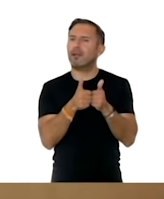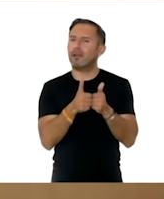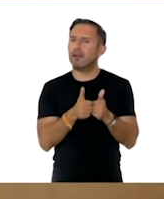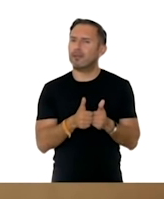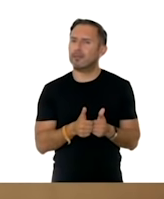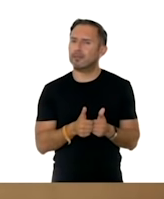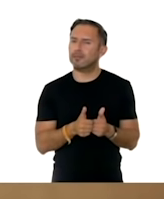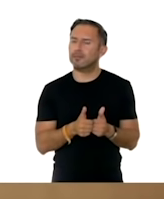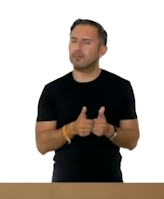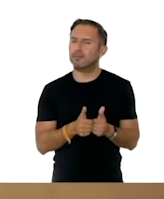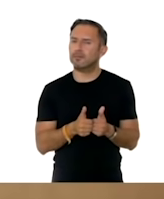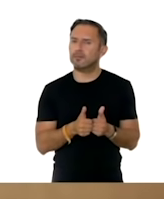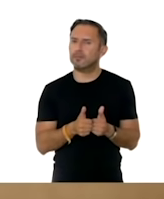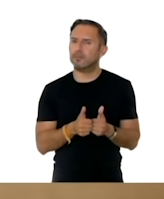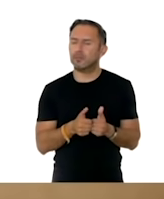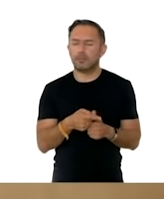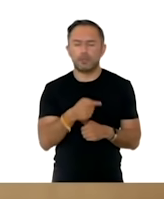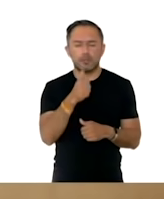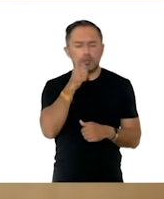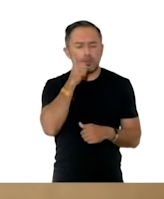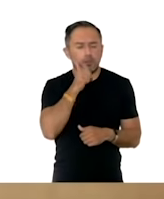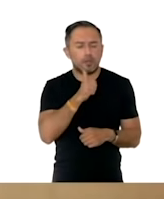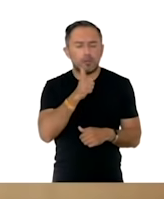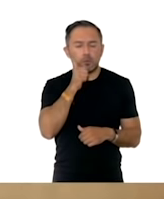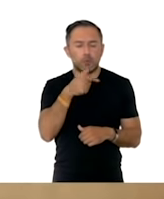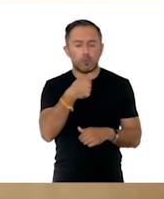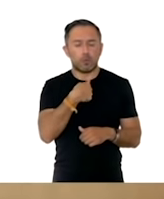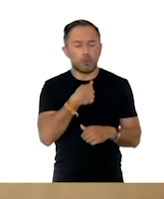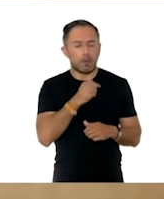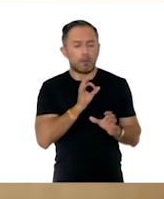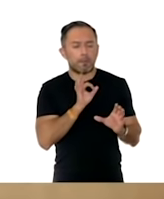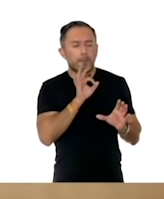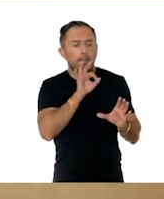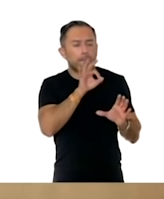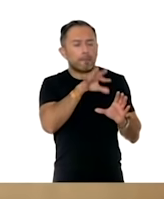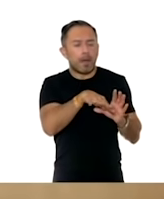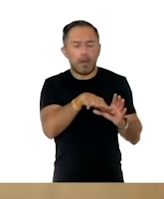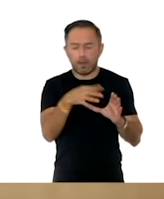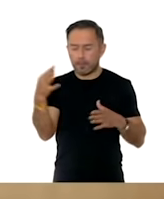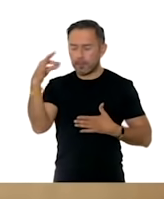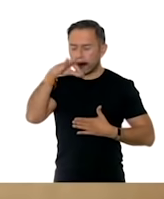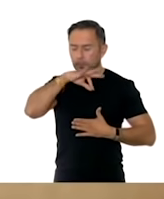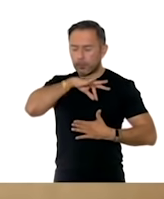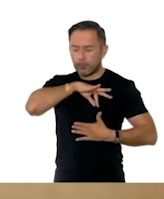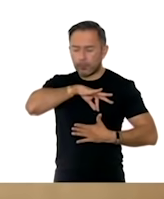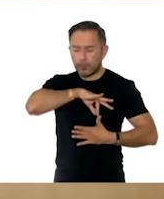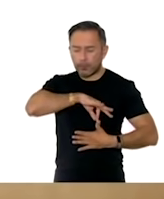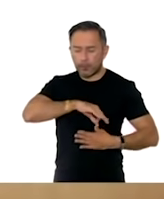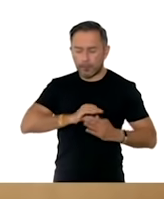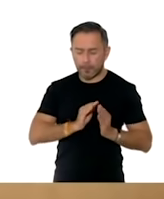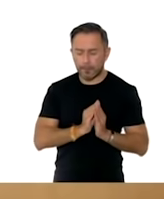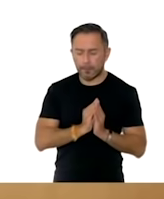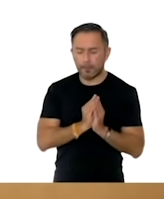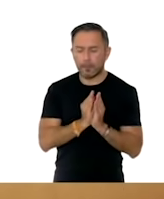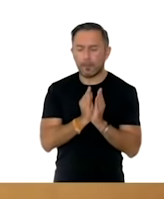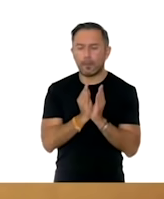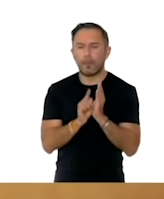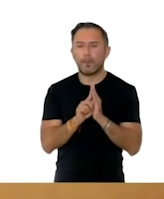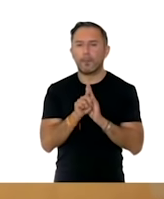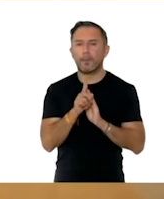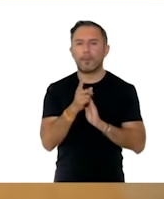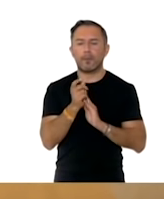pakik takustal unok tukulile okoto. Techtun kanabet ukuchul titulakal